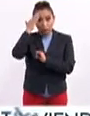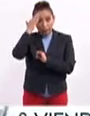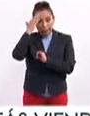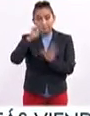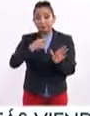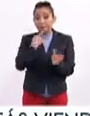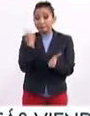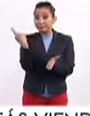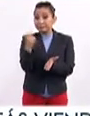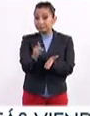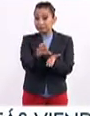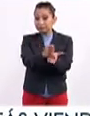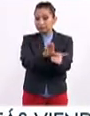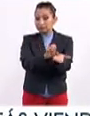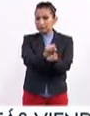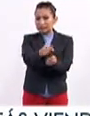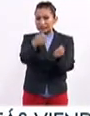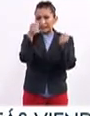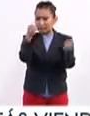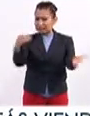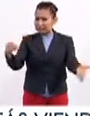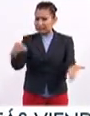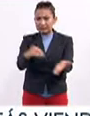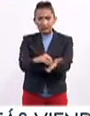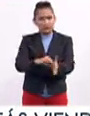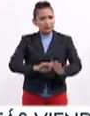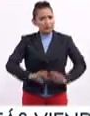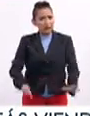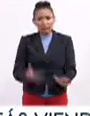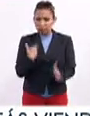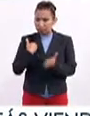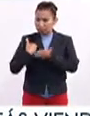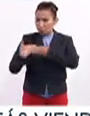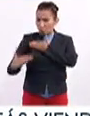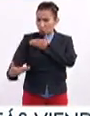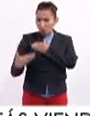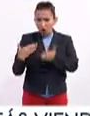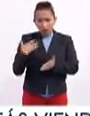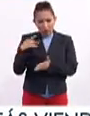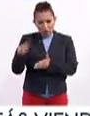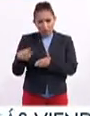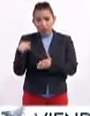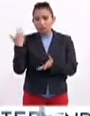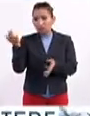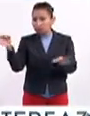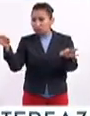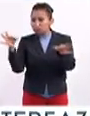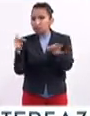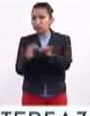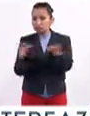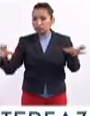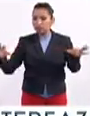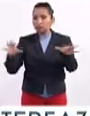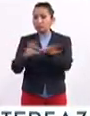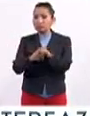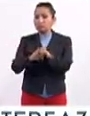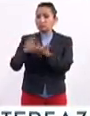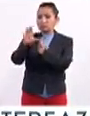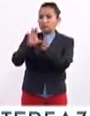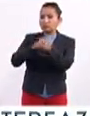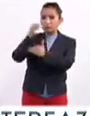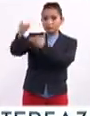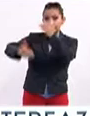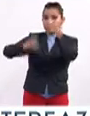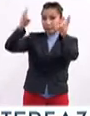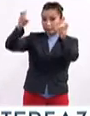este mandato constitucional fuertísimo, de vanguardia y que se pone al día con el constitucionalismo de